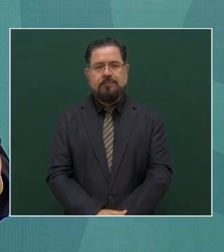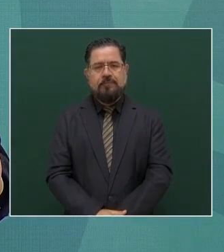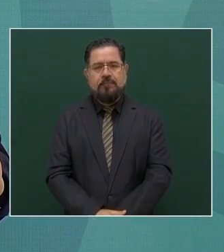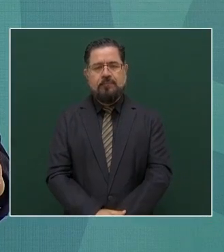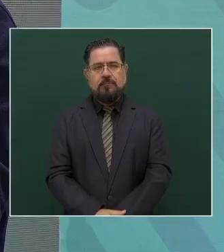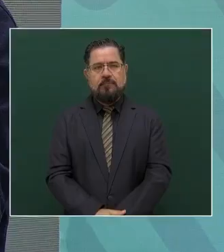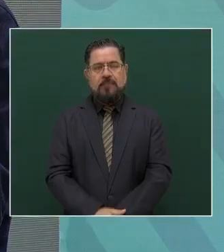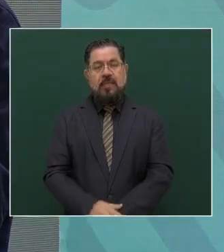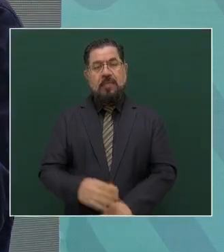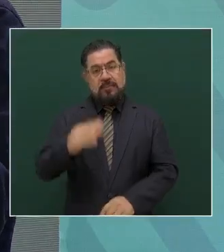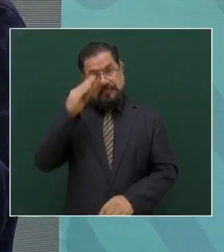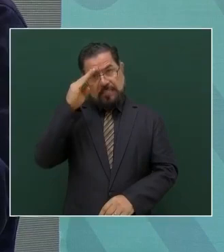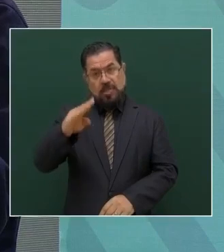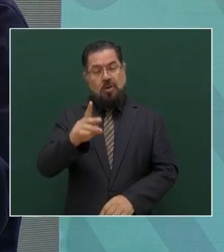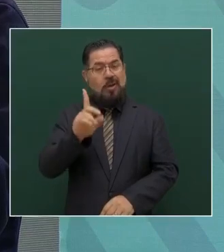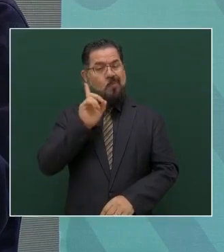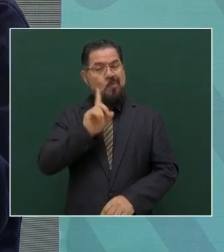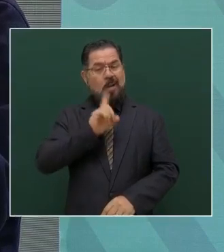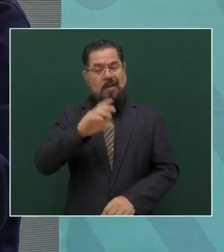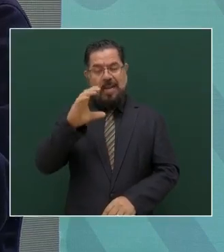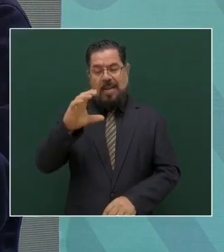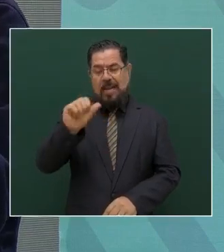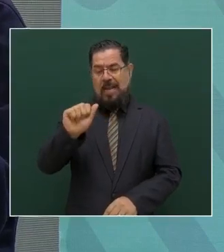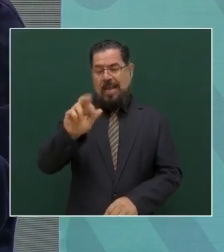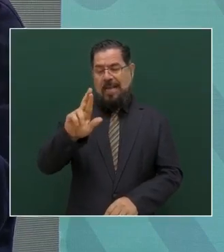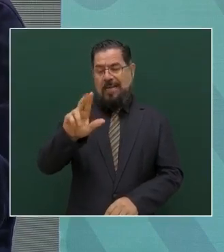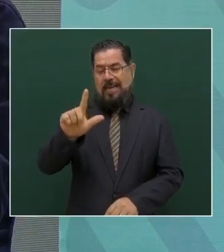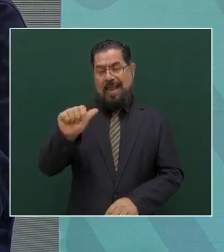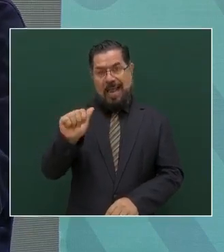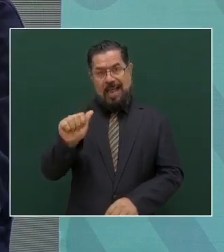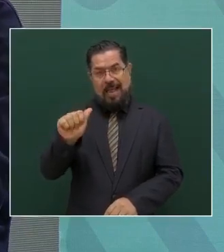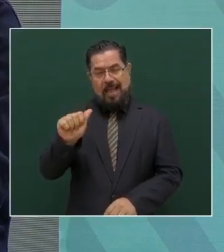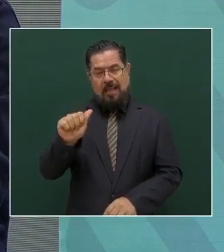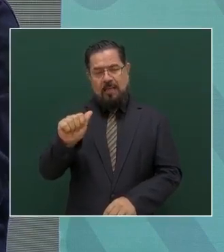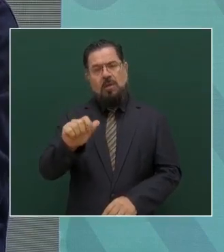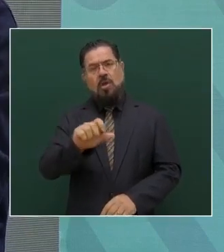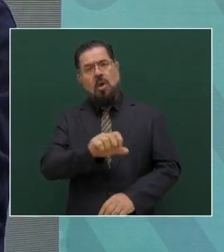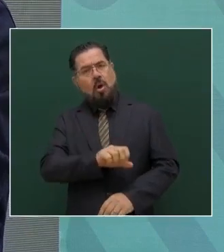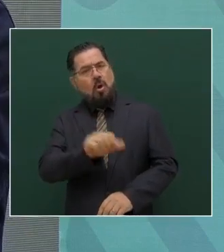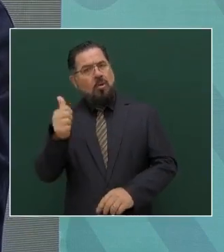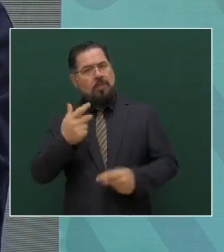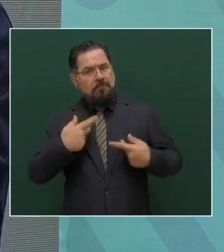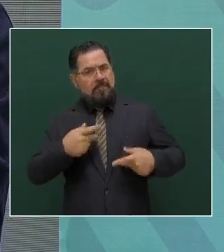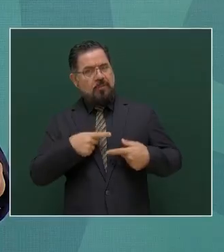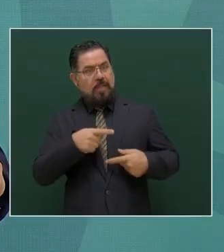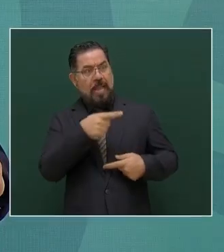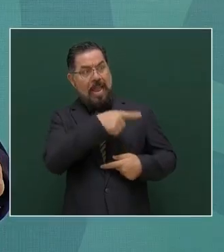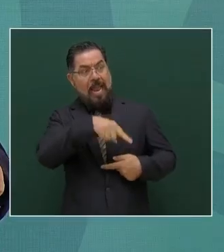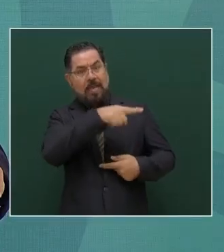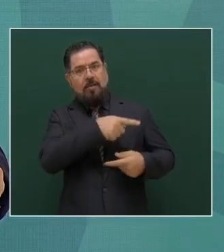La señora Carla y otros que estaban manejando esto